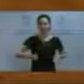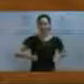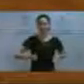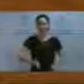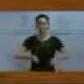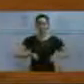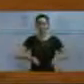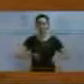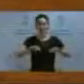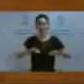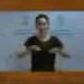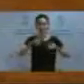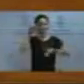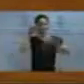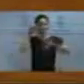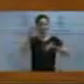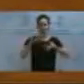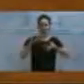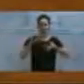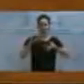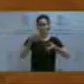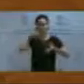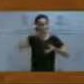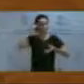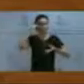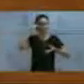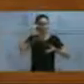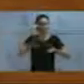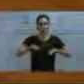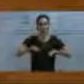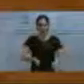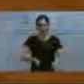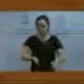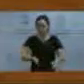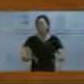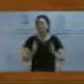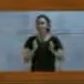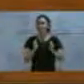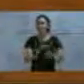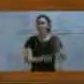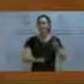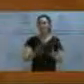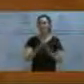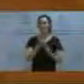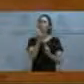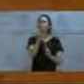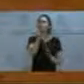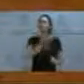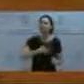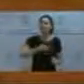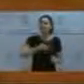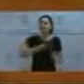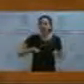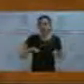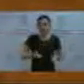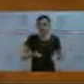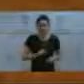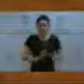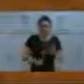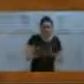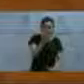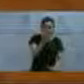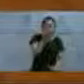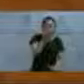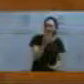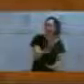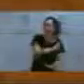sin sentido y quien gasta alocadamente. No por gastar más se gasta mejor, no por gastar